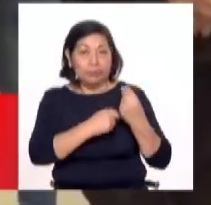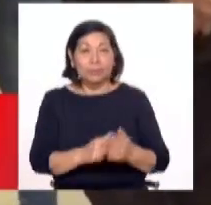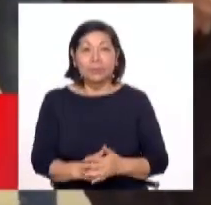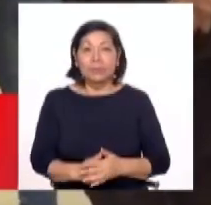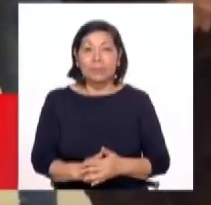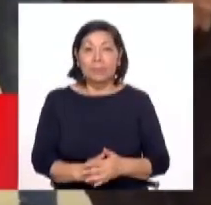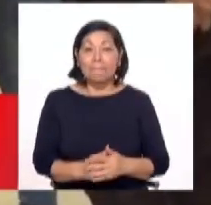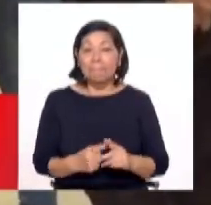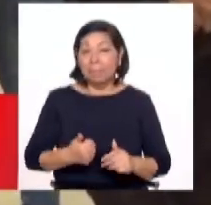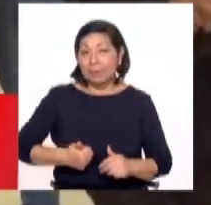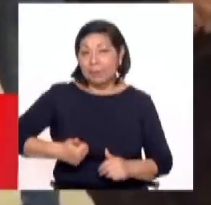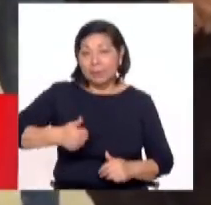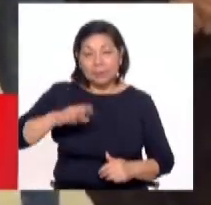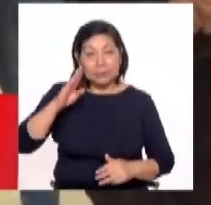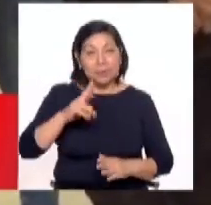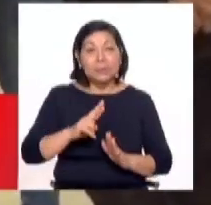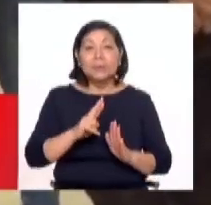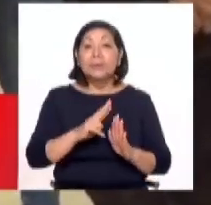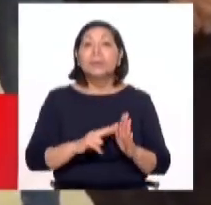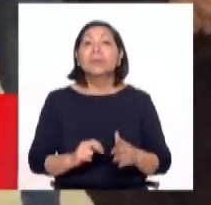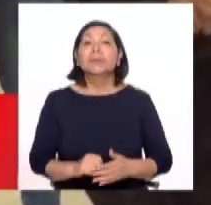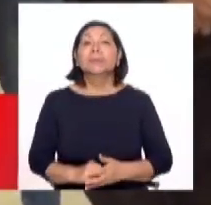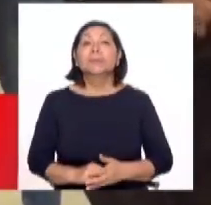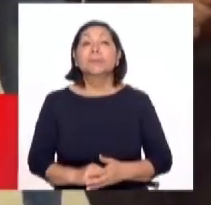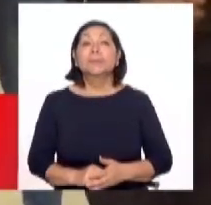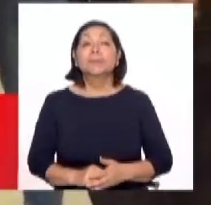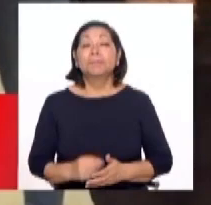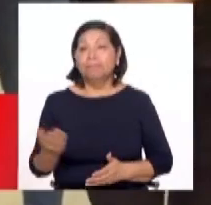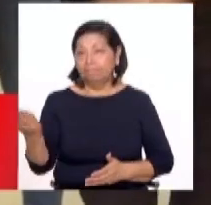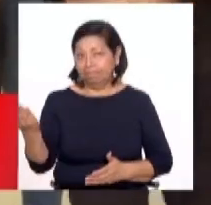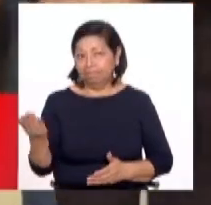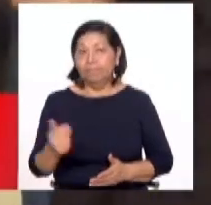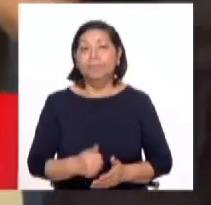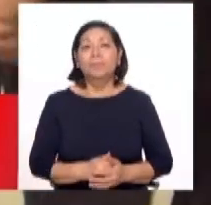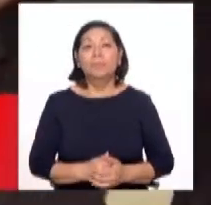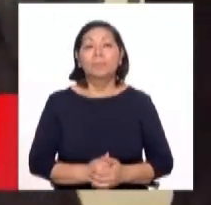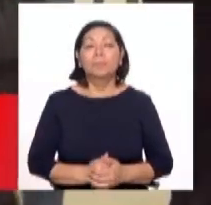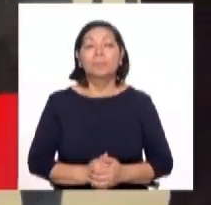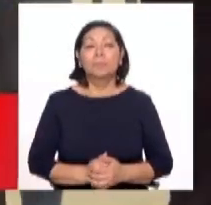es el señor general jefe de la región. Adelante.